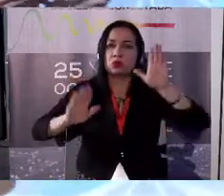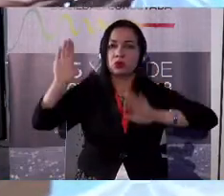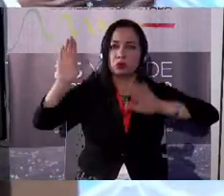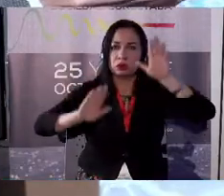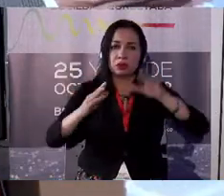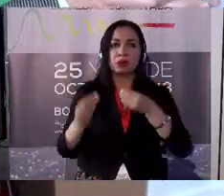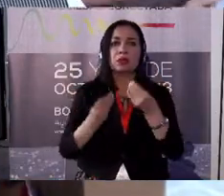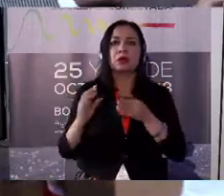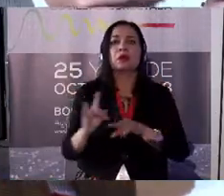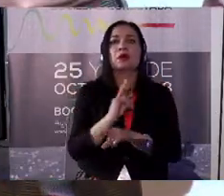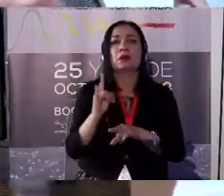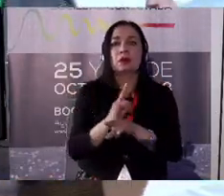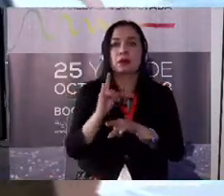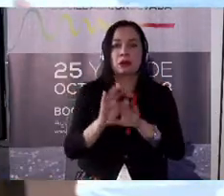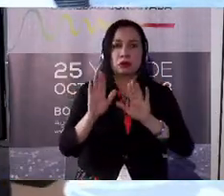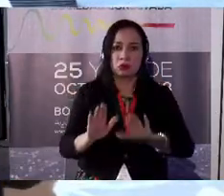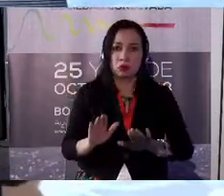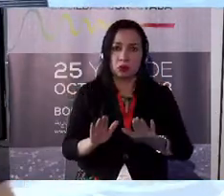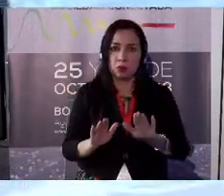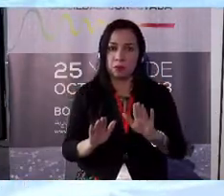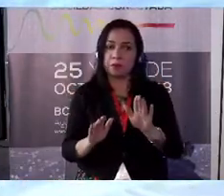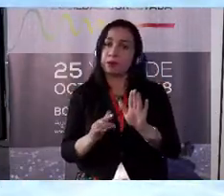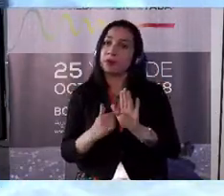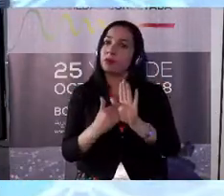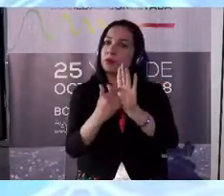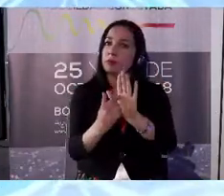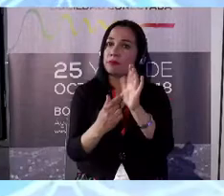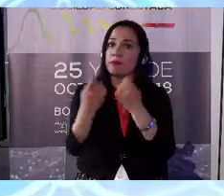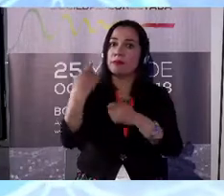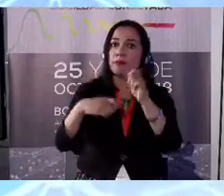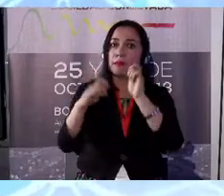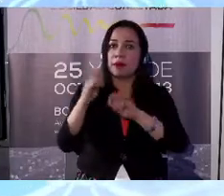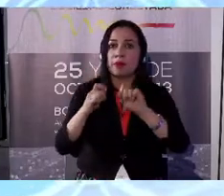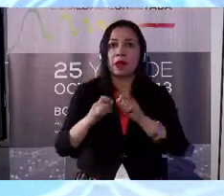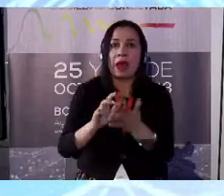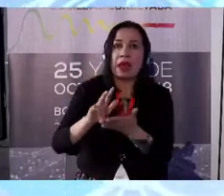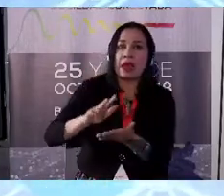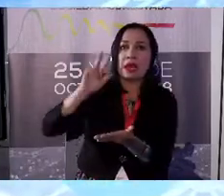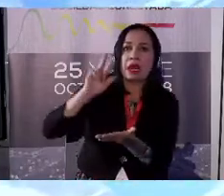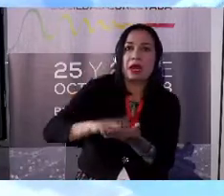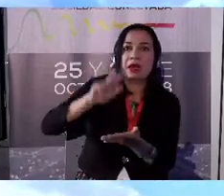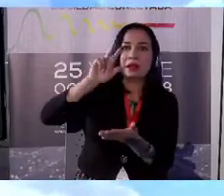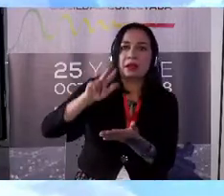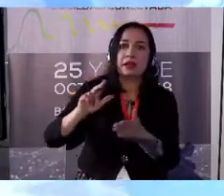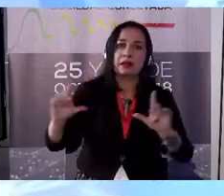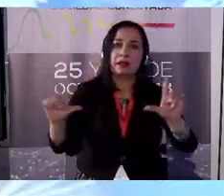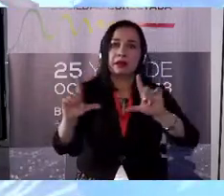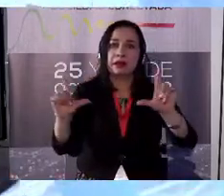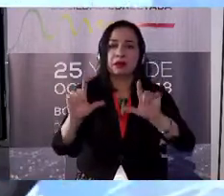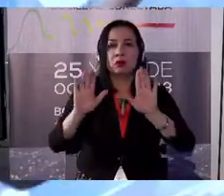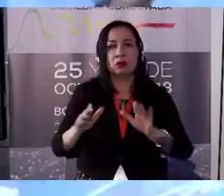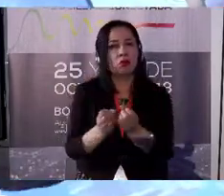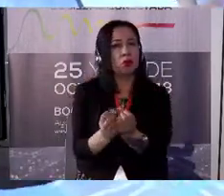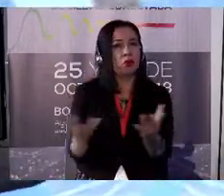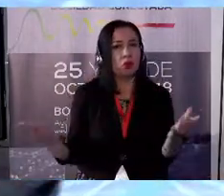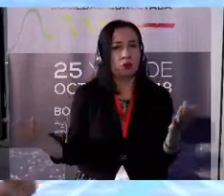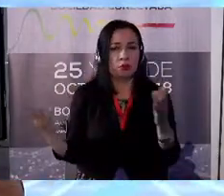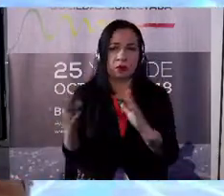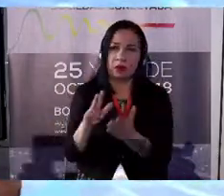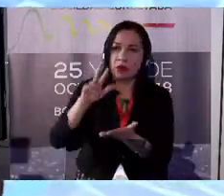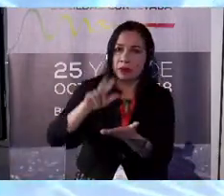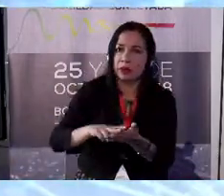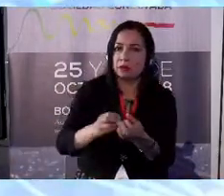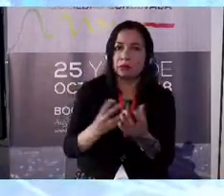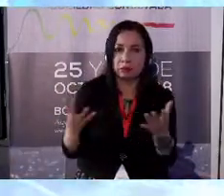que se utilizaron para vender varias licencias de televisión, pero se hizo simultáneamente, un número de licencias